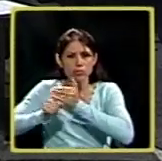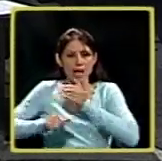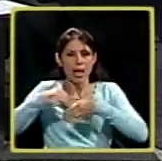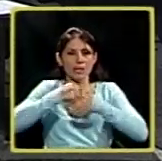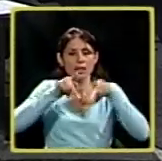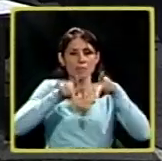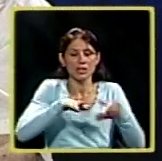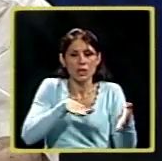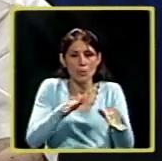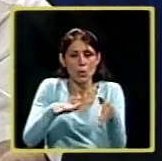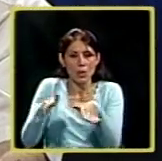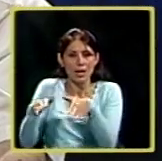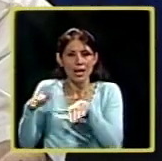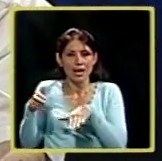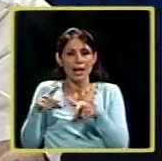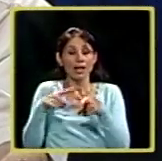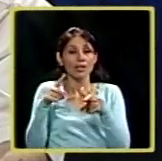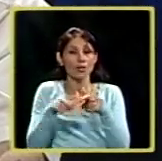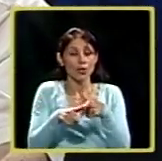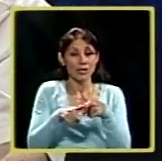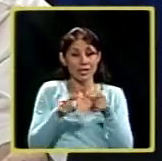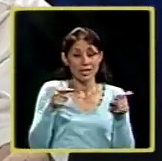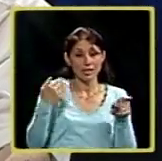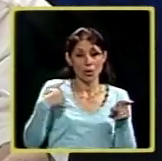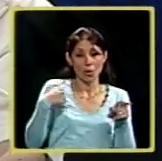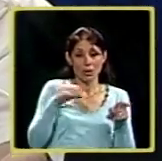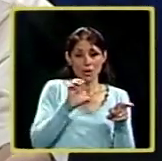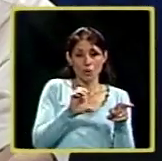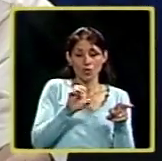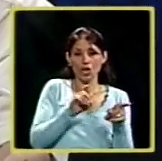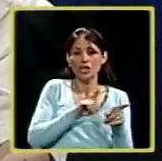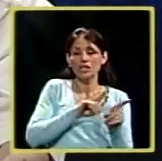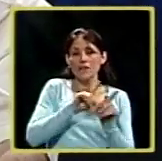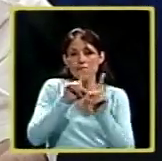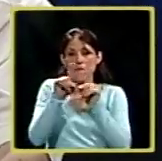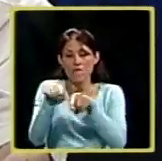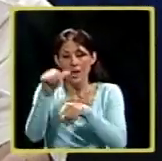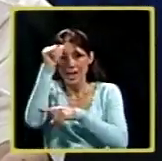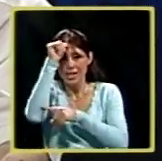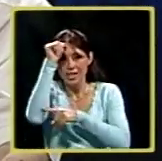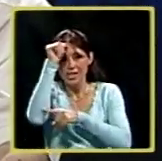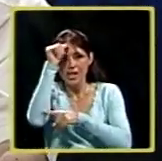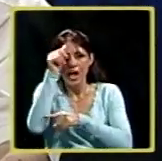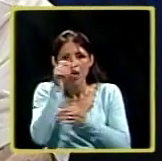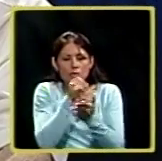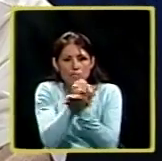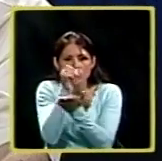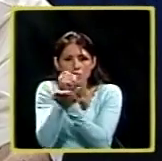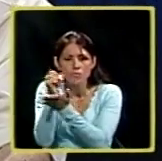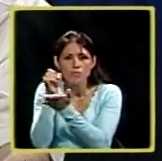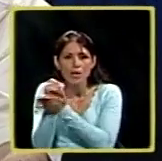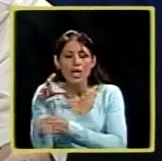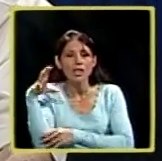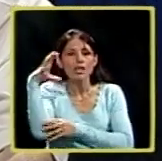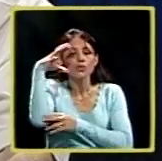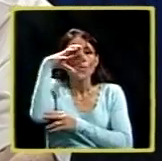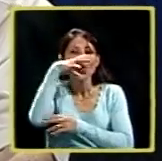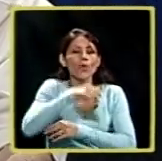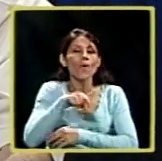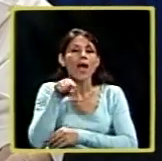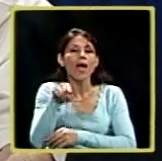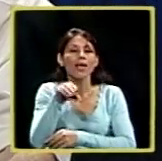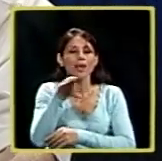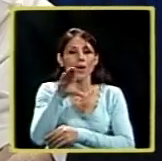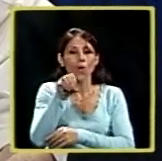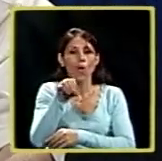determinados sitios, y entonces Koch se fue, investigó y descubrió el vibrión colérico justamente. Después de descubrir